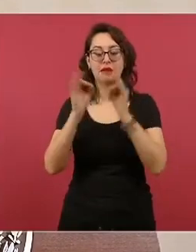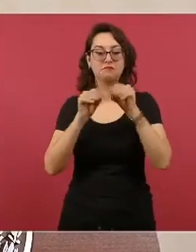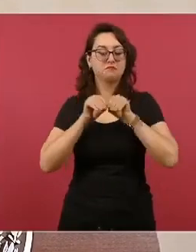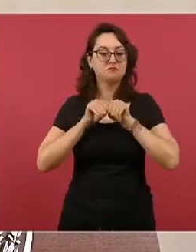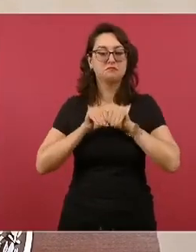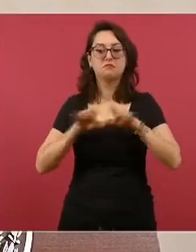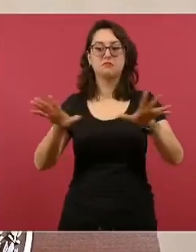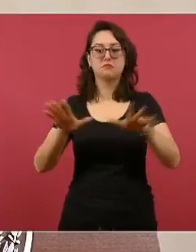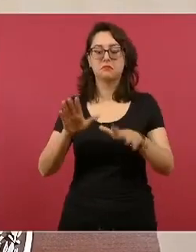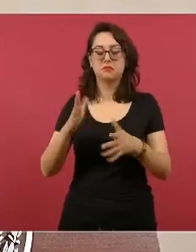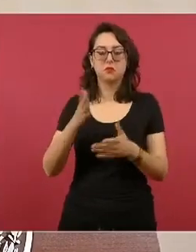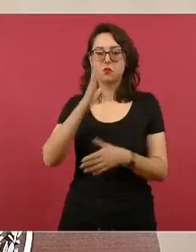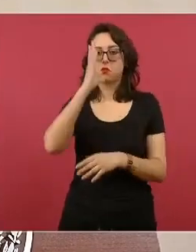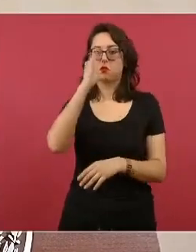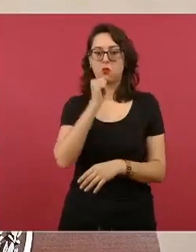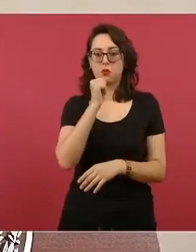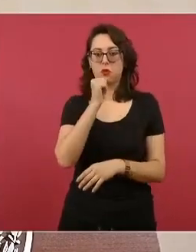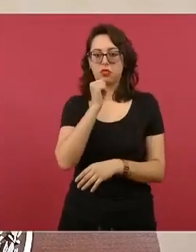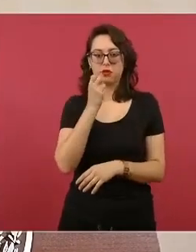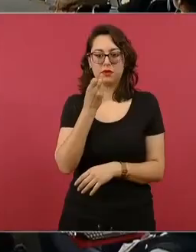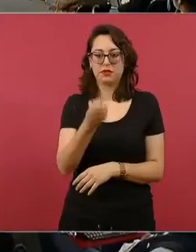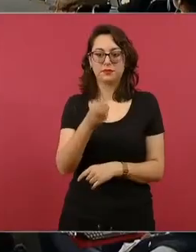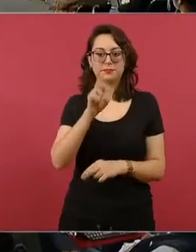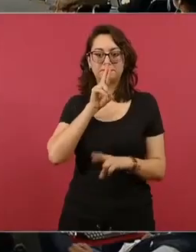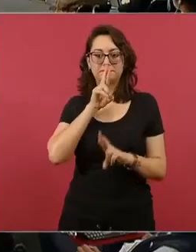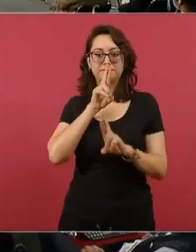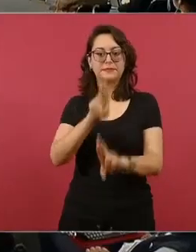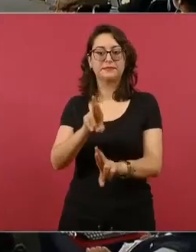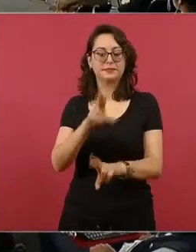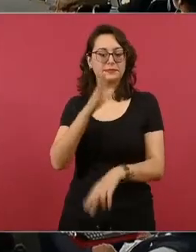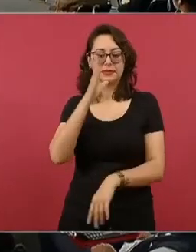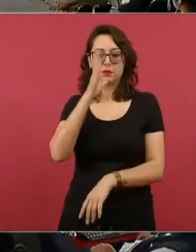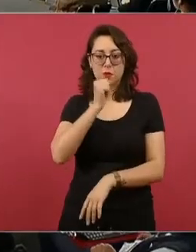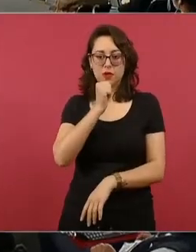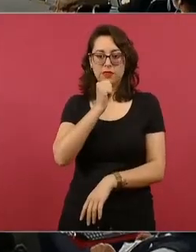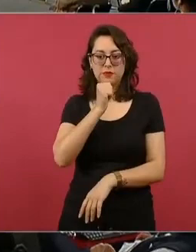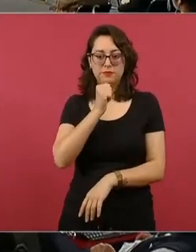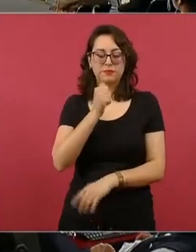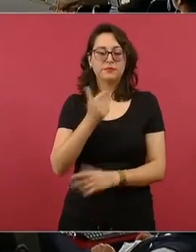meterme a contestar en esos días.